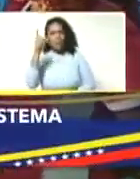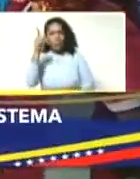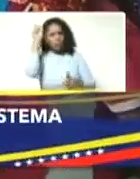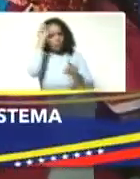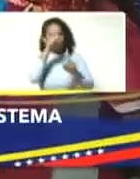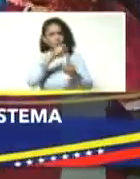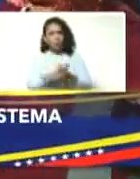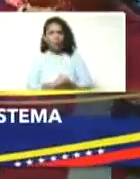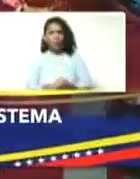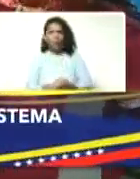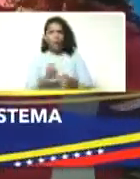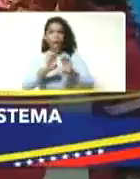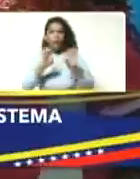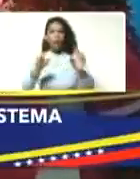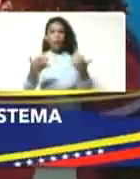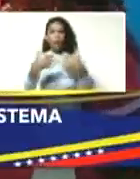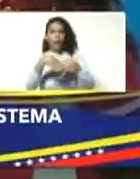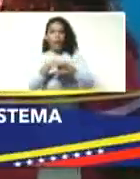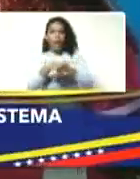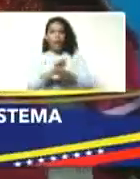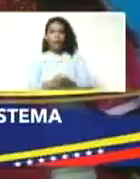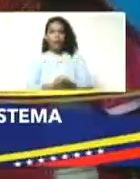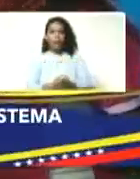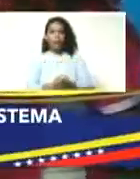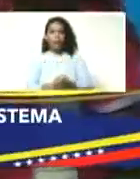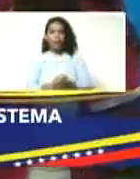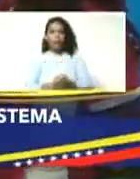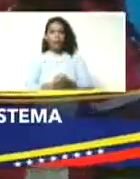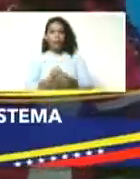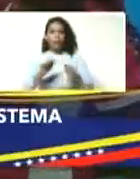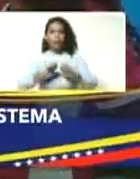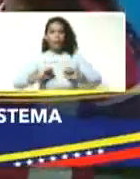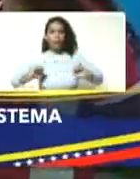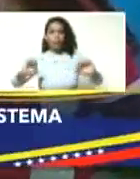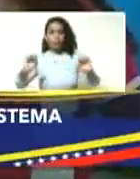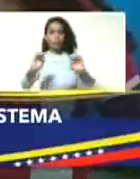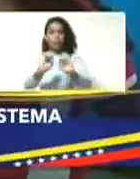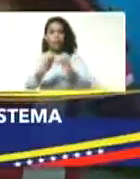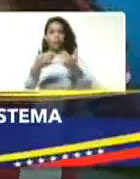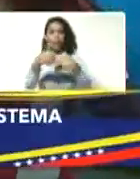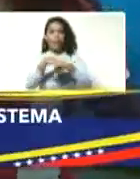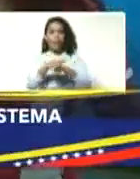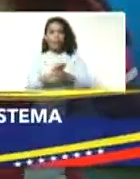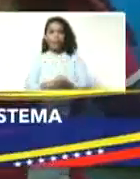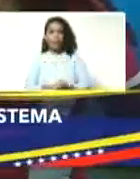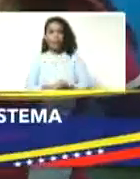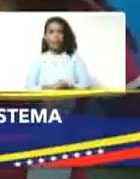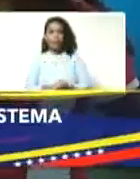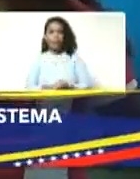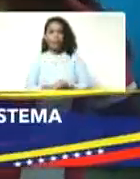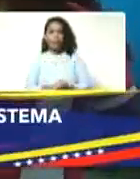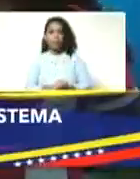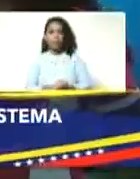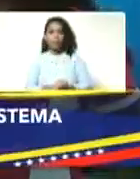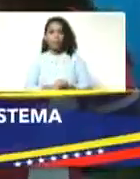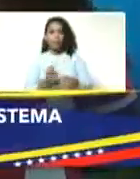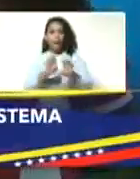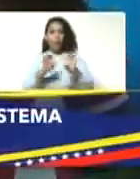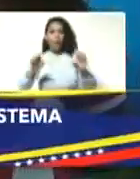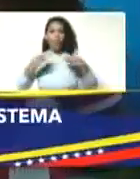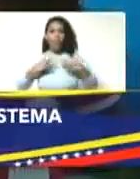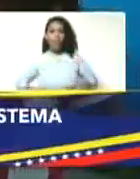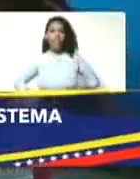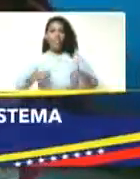Educación integral, soy de aula integral. Aula integral. ¿Y tú? Yaxi. Hernández, educación física.